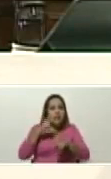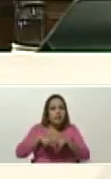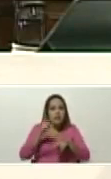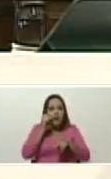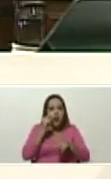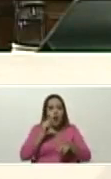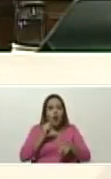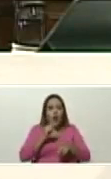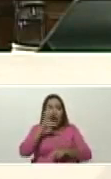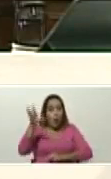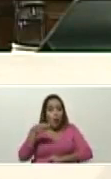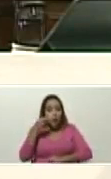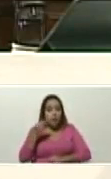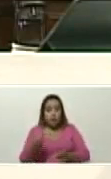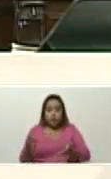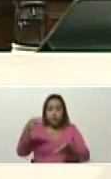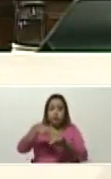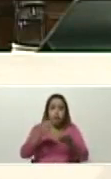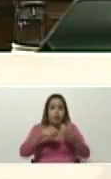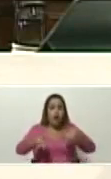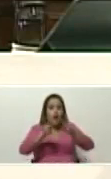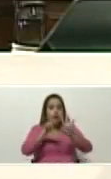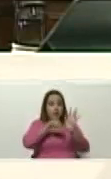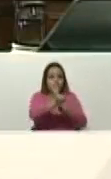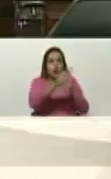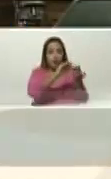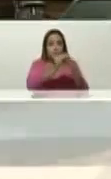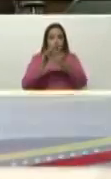en valores, en las comunidades.